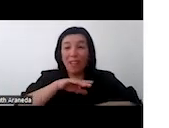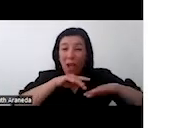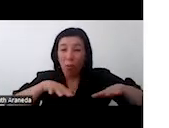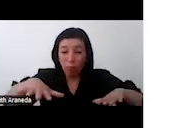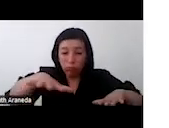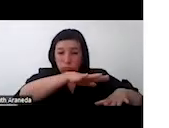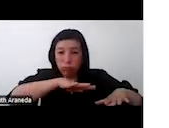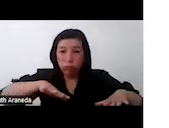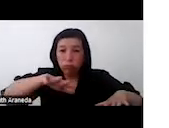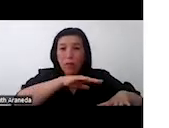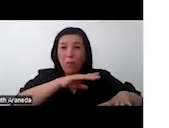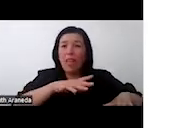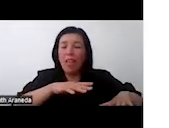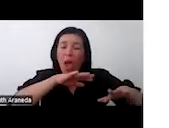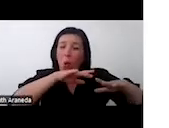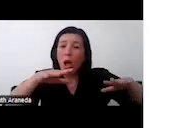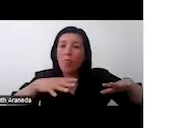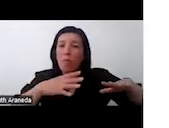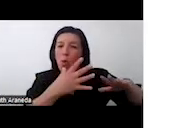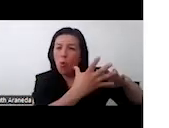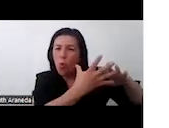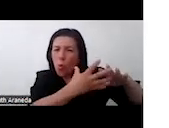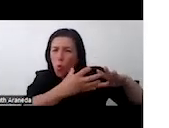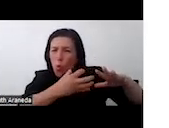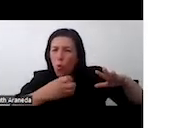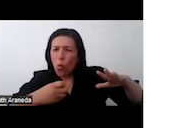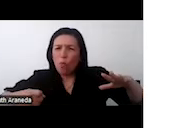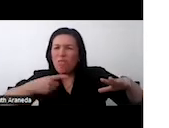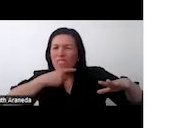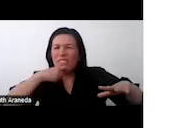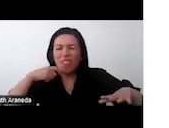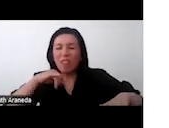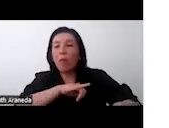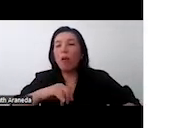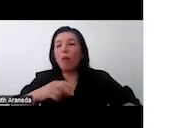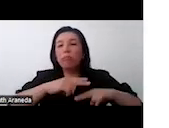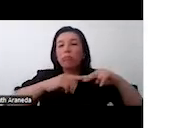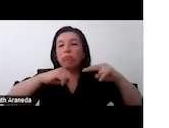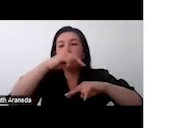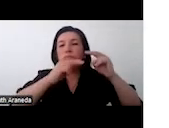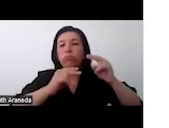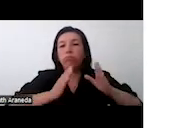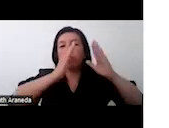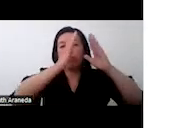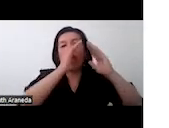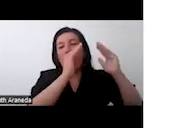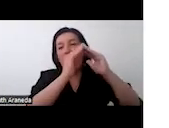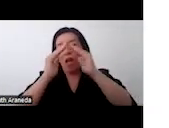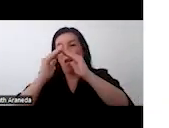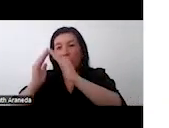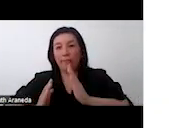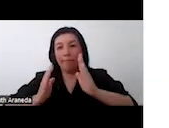totalmente secado para instalar eh, inmobiliarias, casas sobre ese lugar.